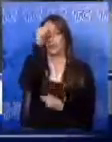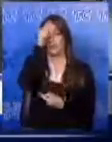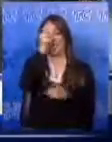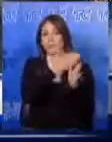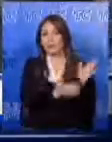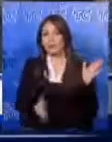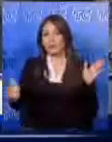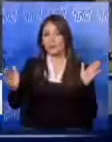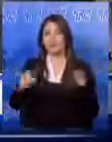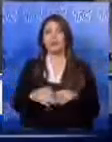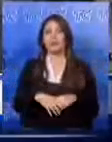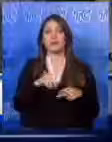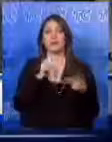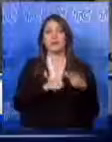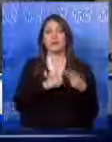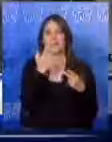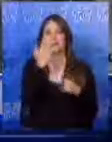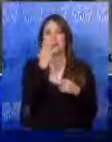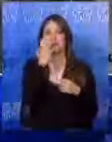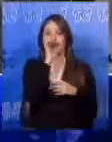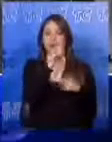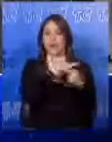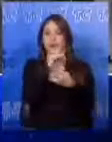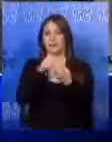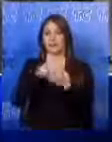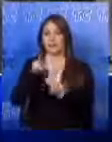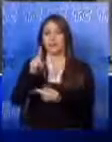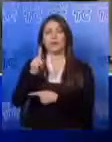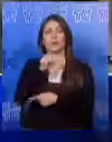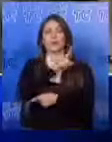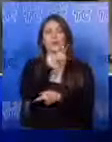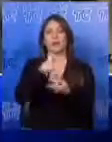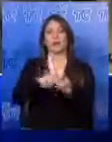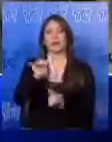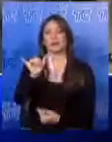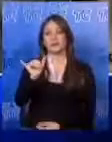mientras que la segunda quincena solamente de lunes a sábado. Por ahora es todo. Buenas tardes.